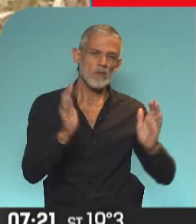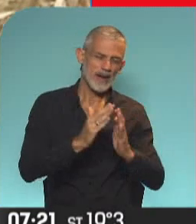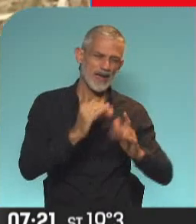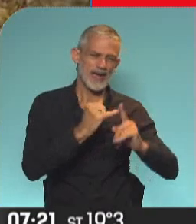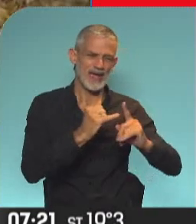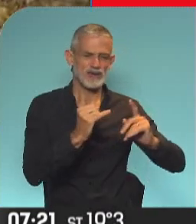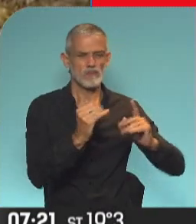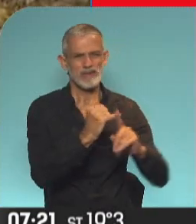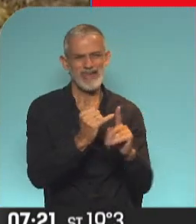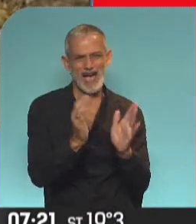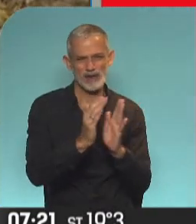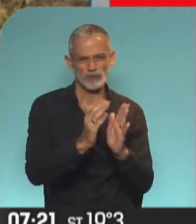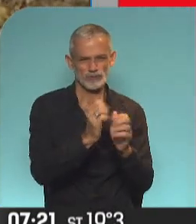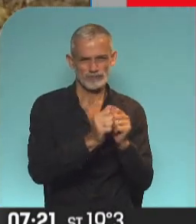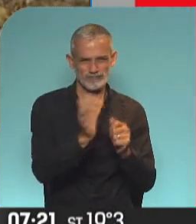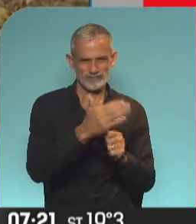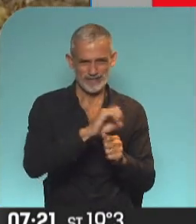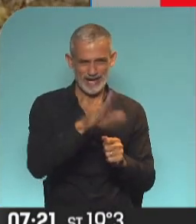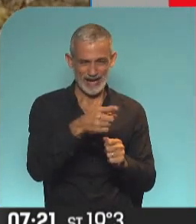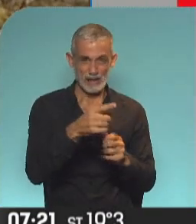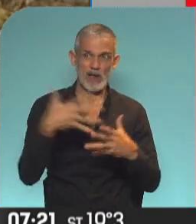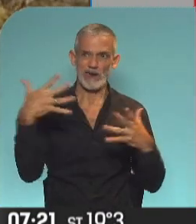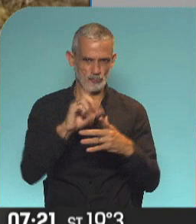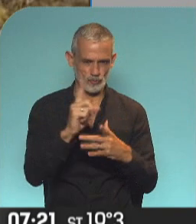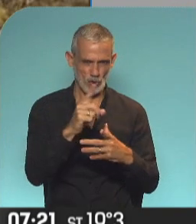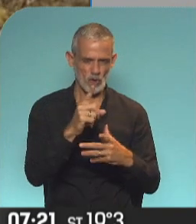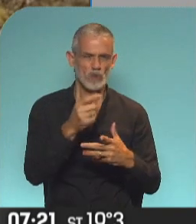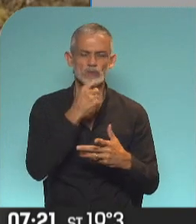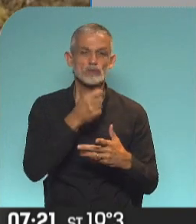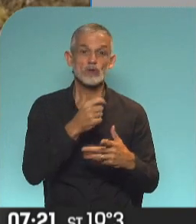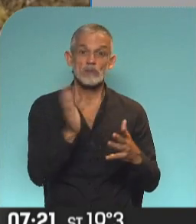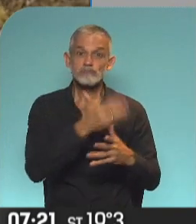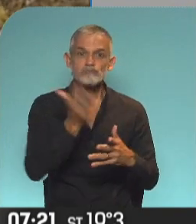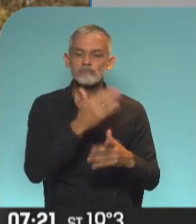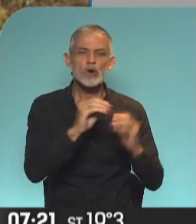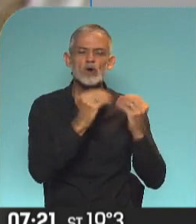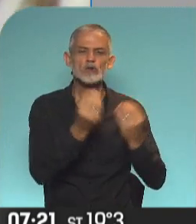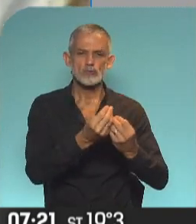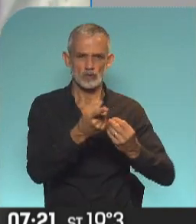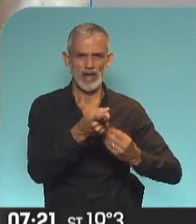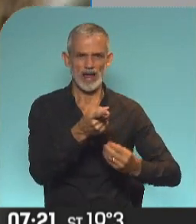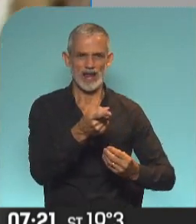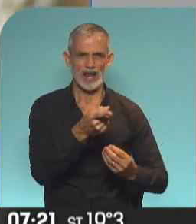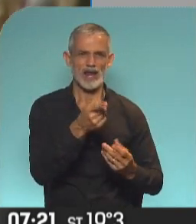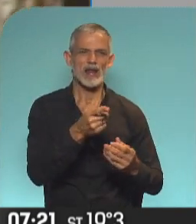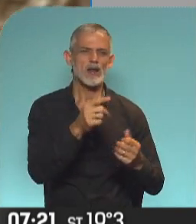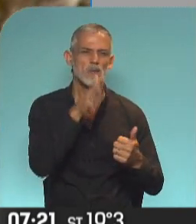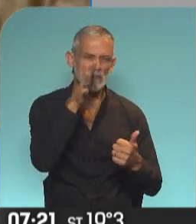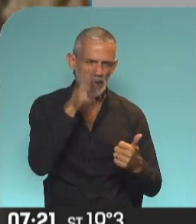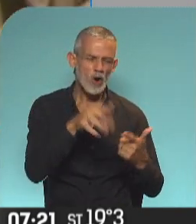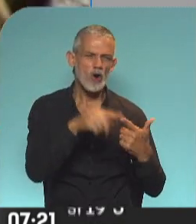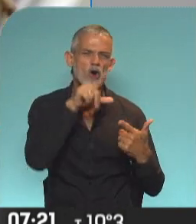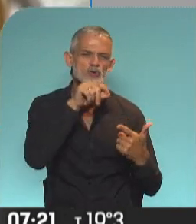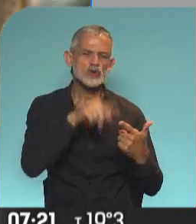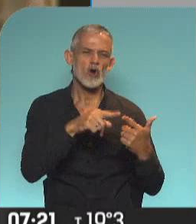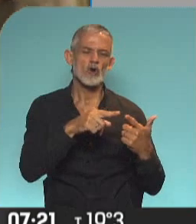productores, que lo grafico, son los que producen huevos, los que producen pollos, ¿no?,